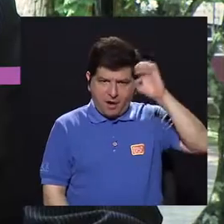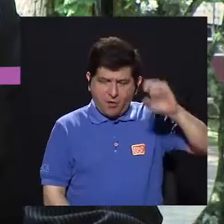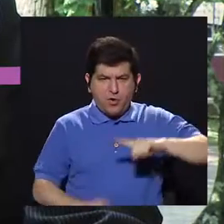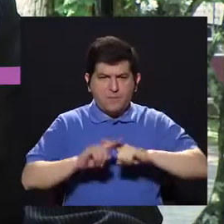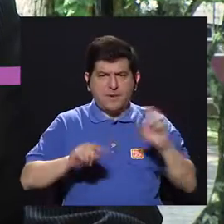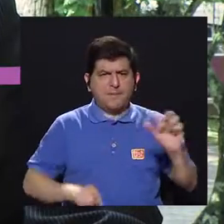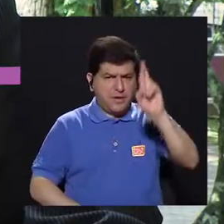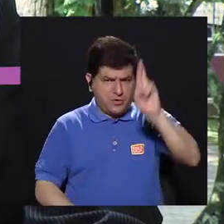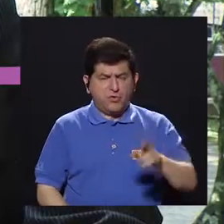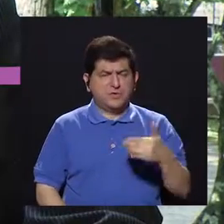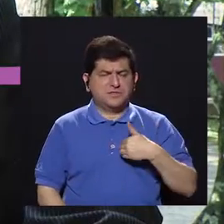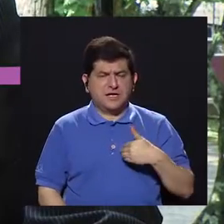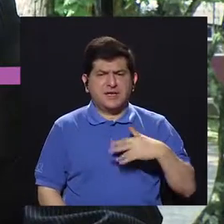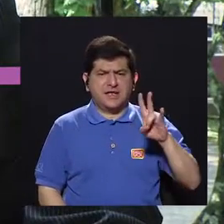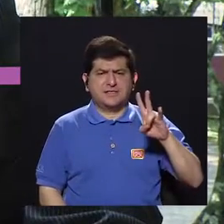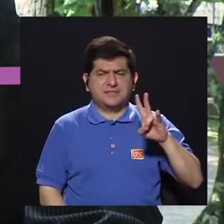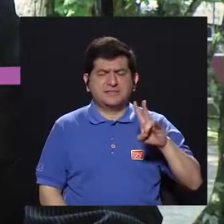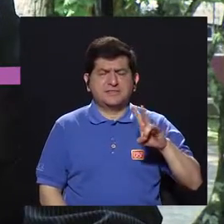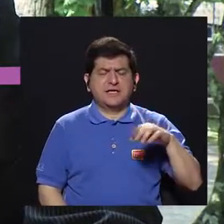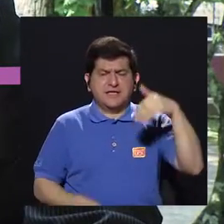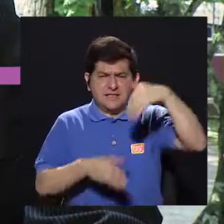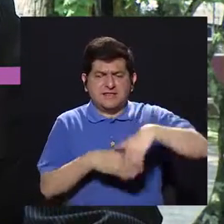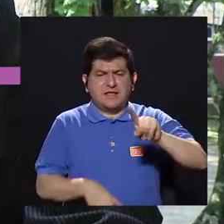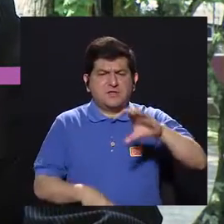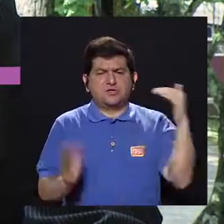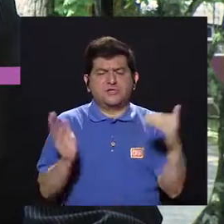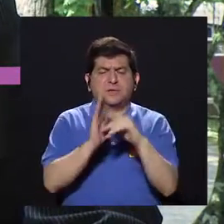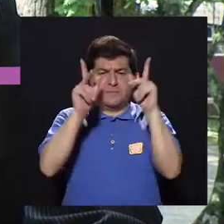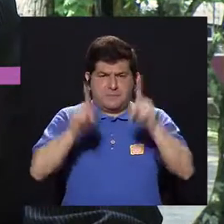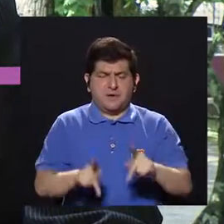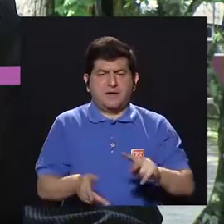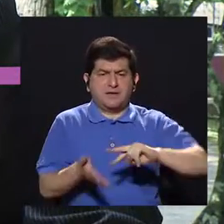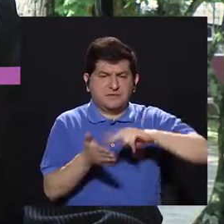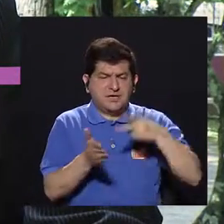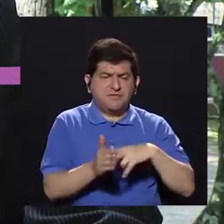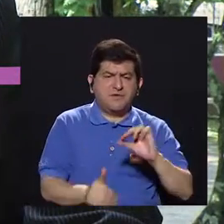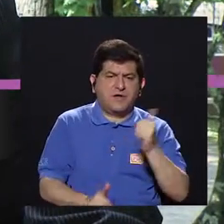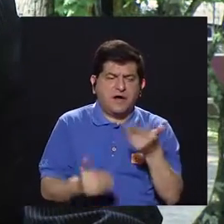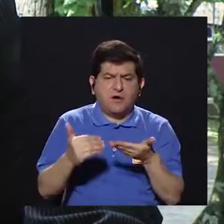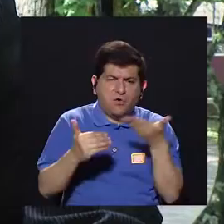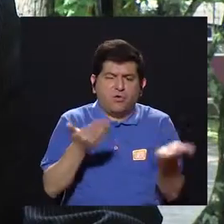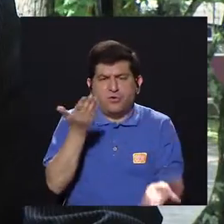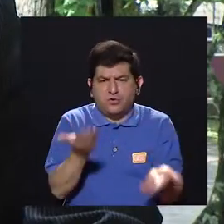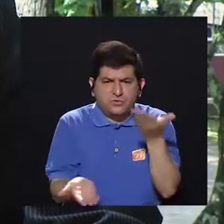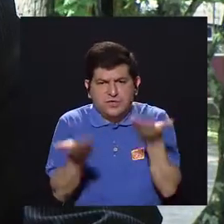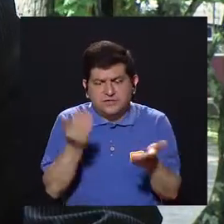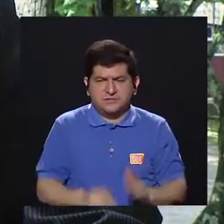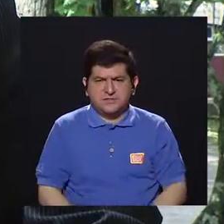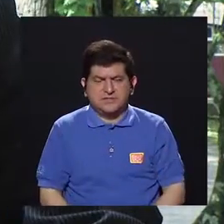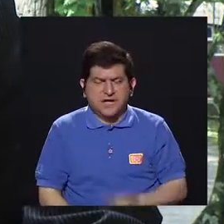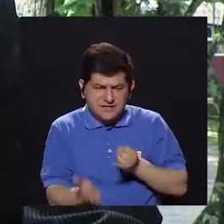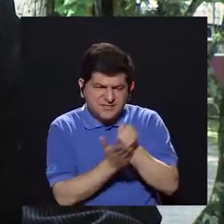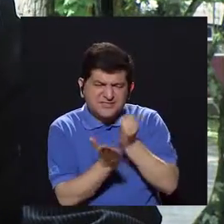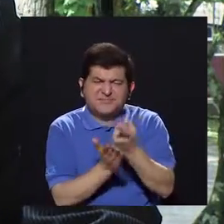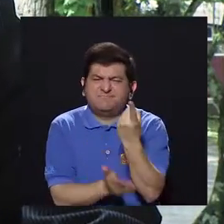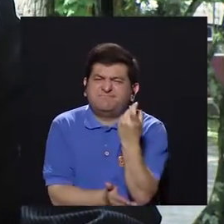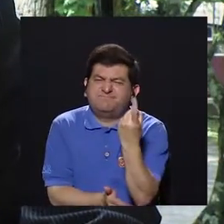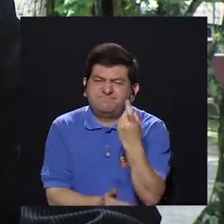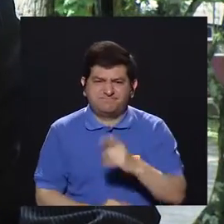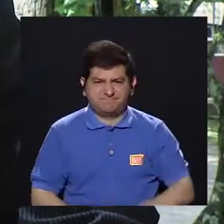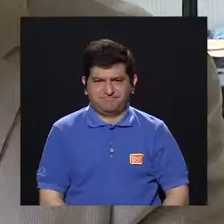Europa, pero en Costa Rica tenemos 7 por 100 mil habitantes. Significa que hay otras cosas que probablemente todavía están por